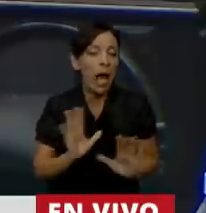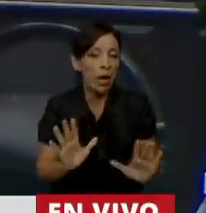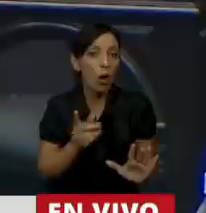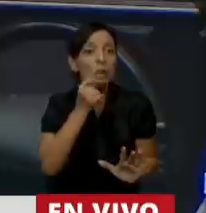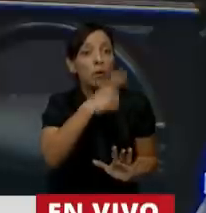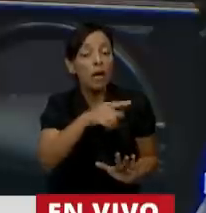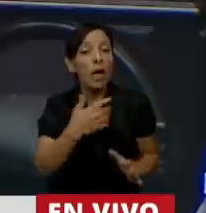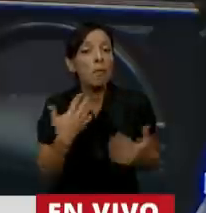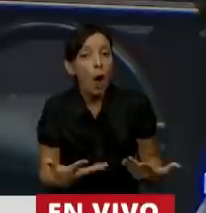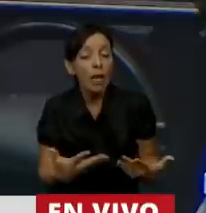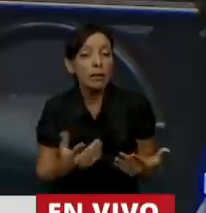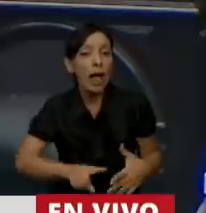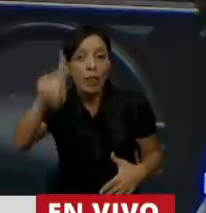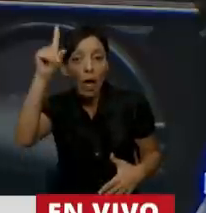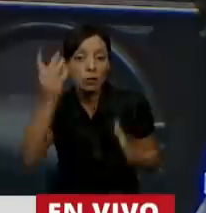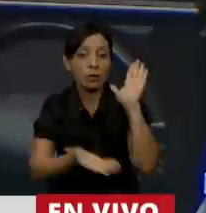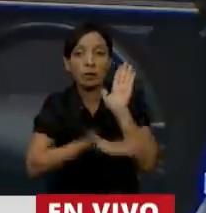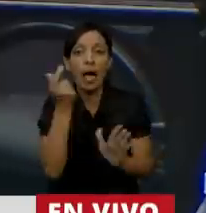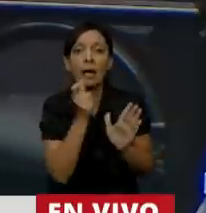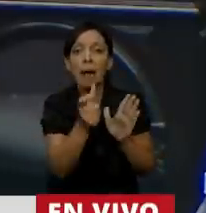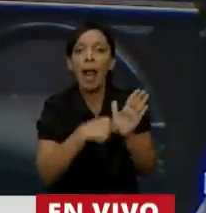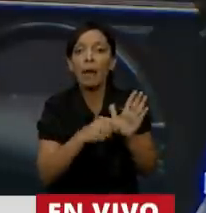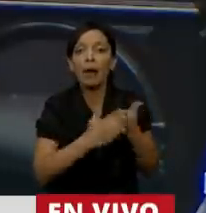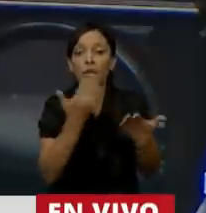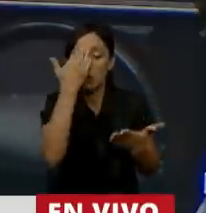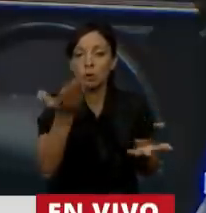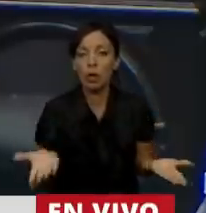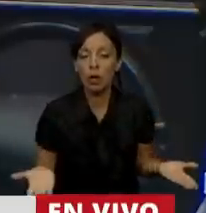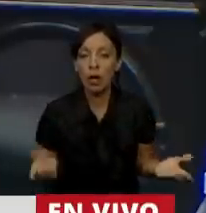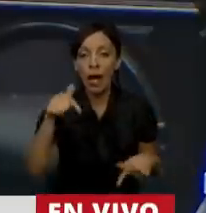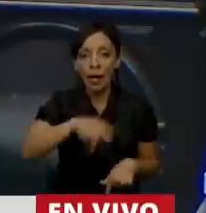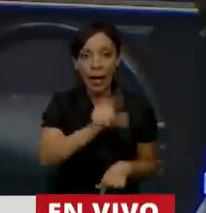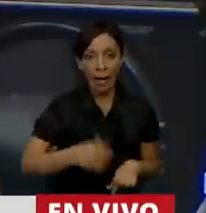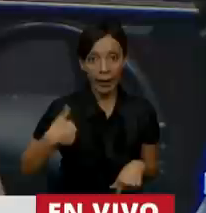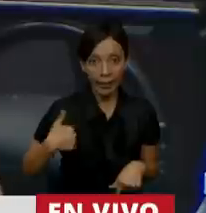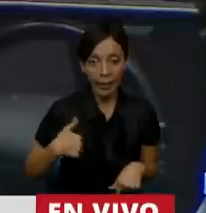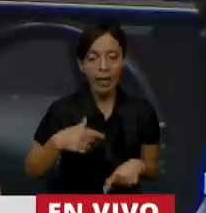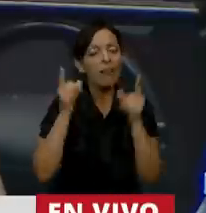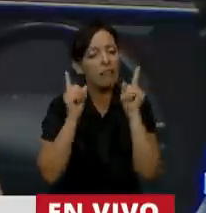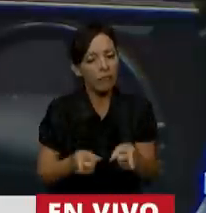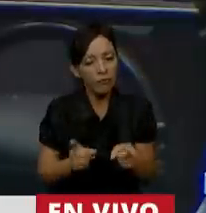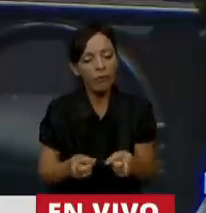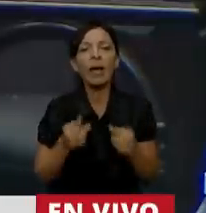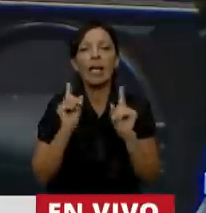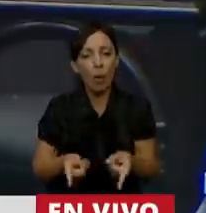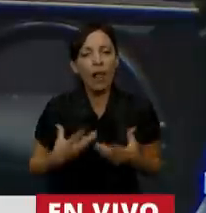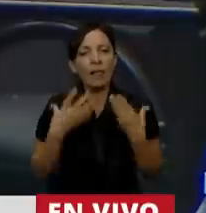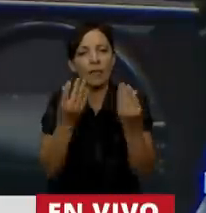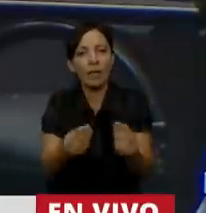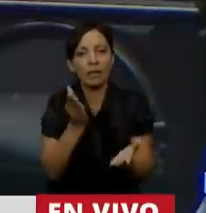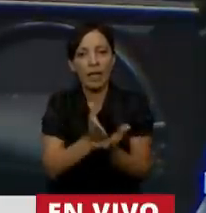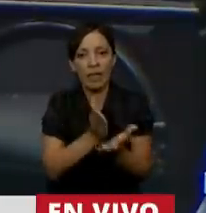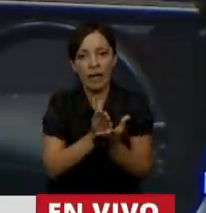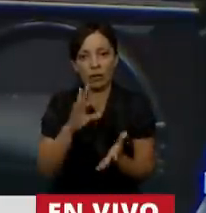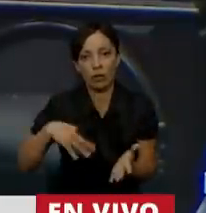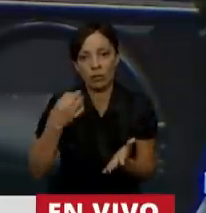les molesta a Dios, sáquenlo de la Constitución. Pero nosotros en Argentina vamos a seguir defendiendo este derecho